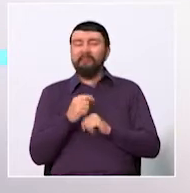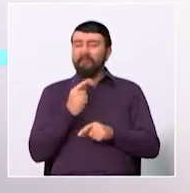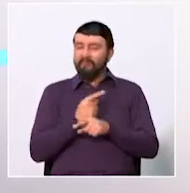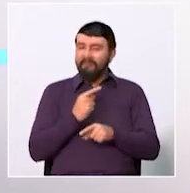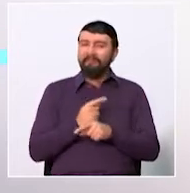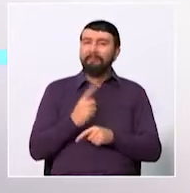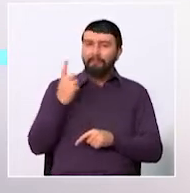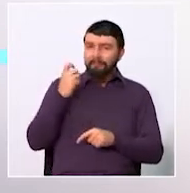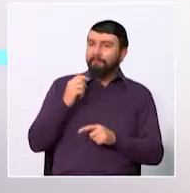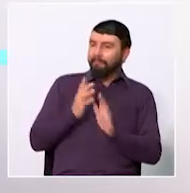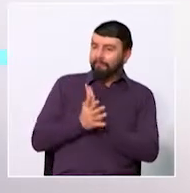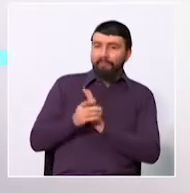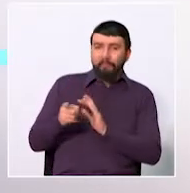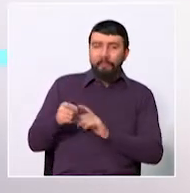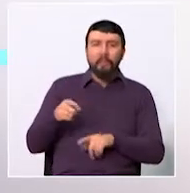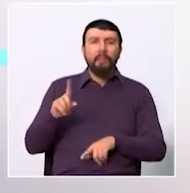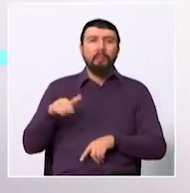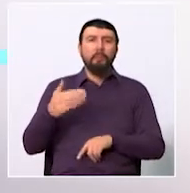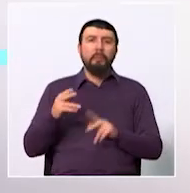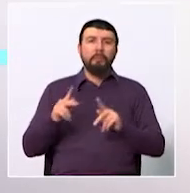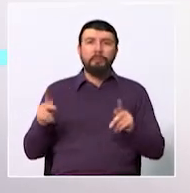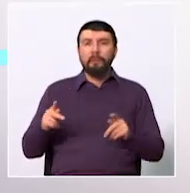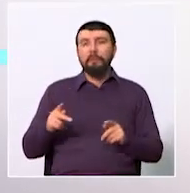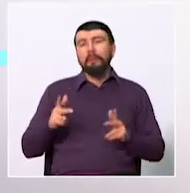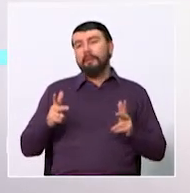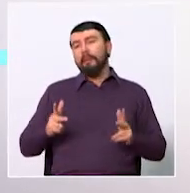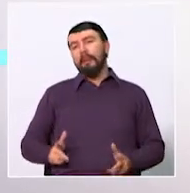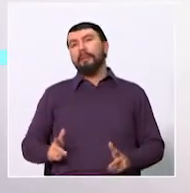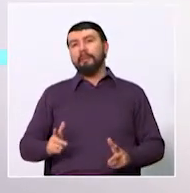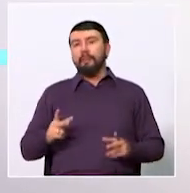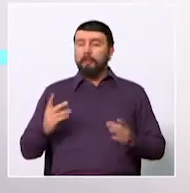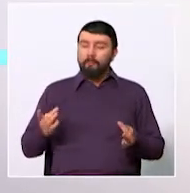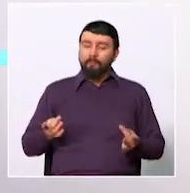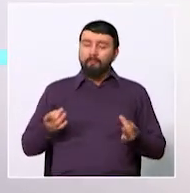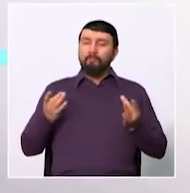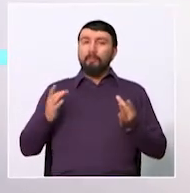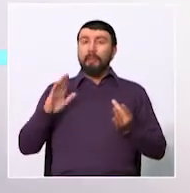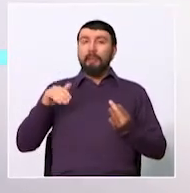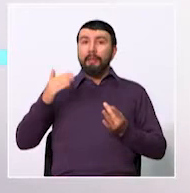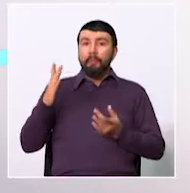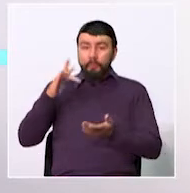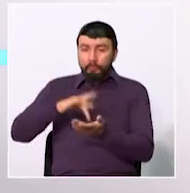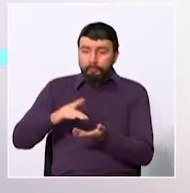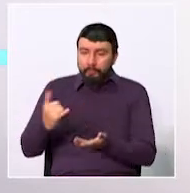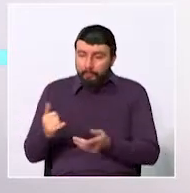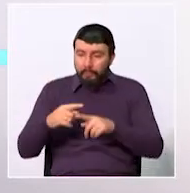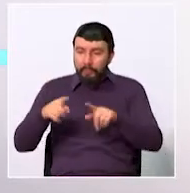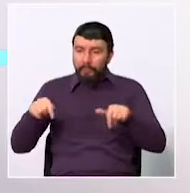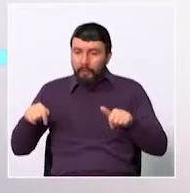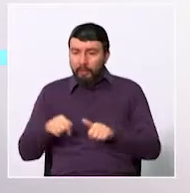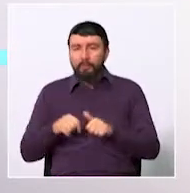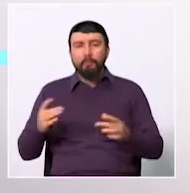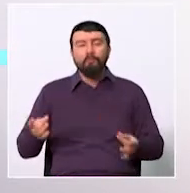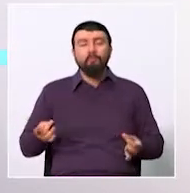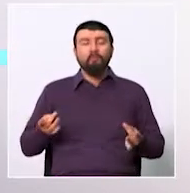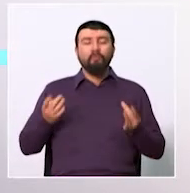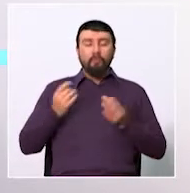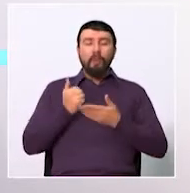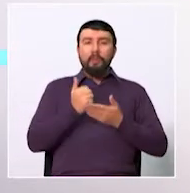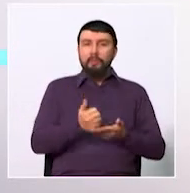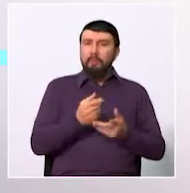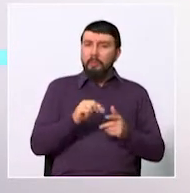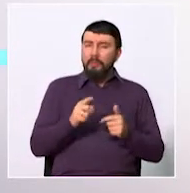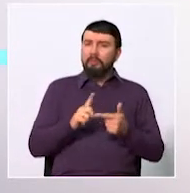gente luego descansa medita un rato y al otro día madrugamos a las salas de meditación luego estamos haciendo yoga